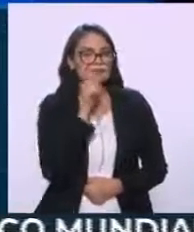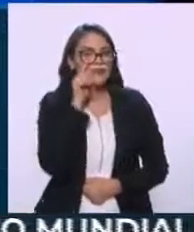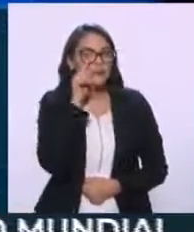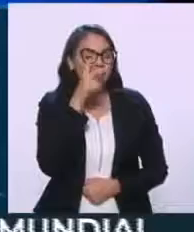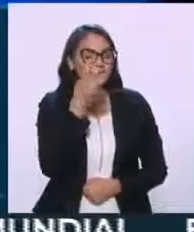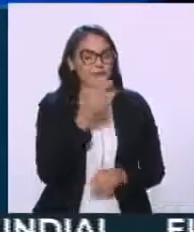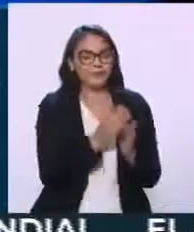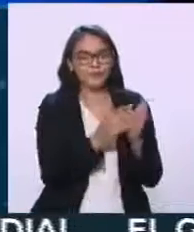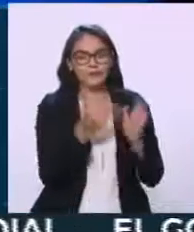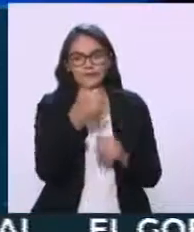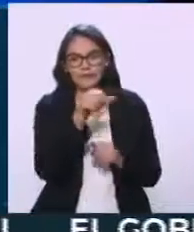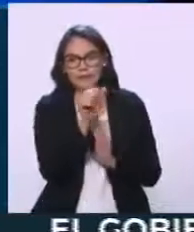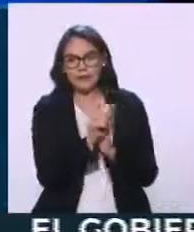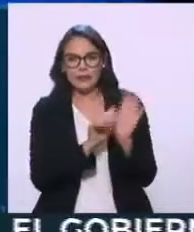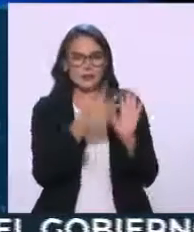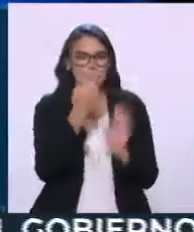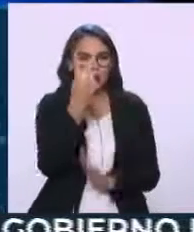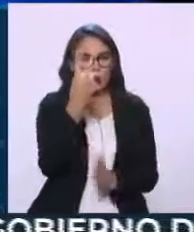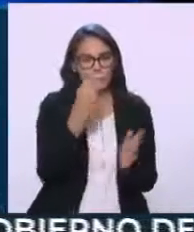semestre, de unos